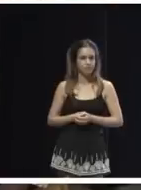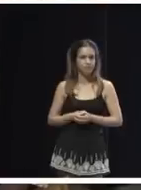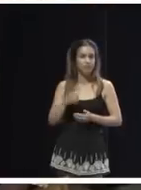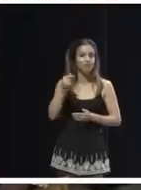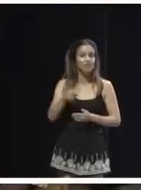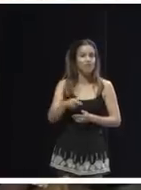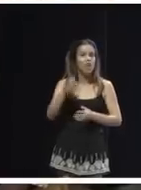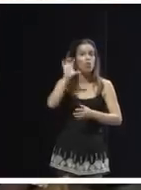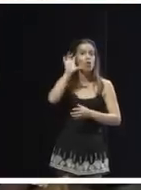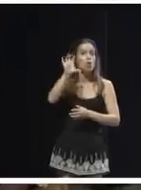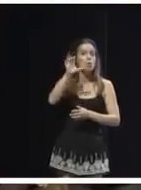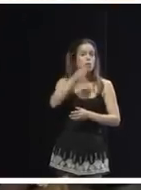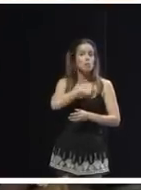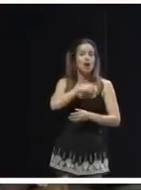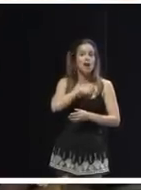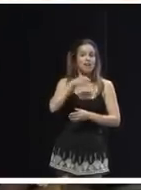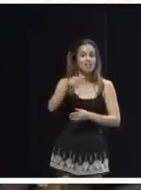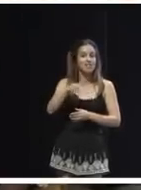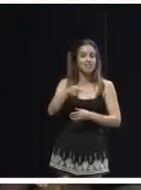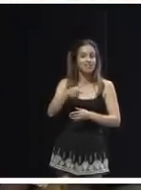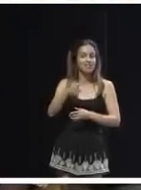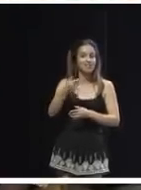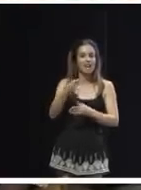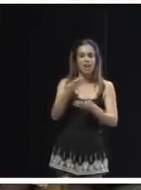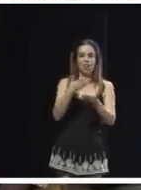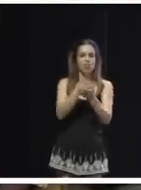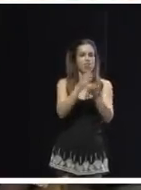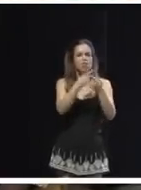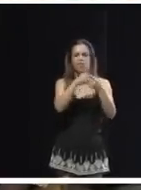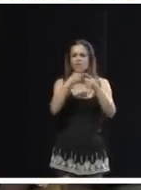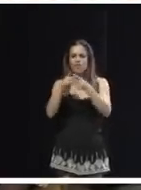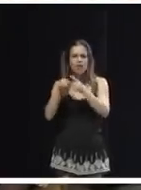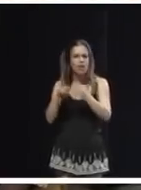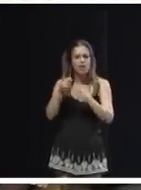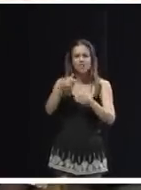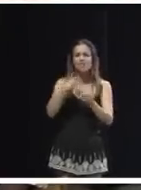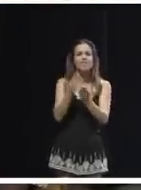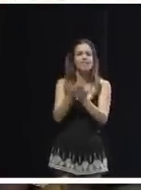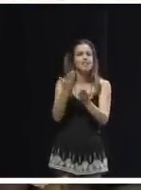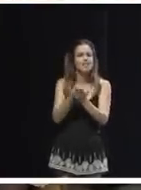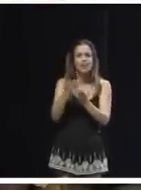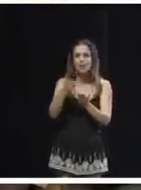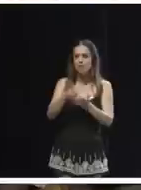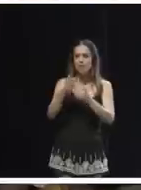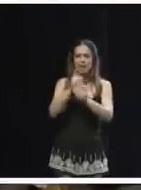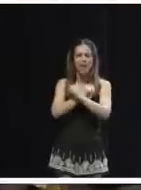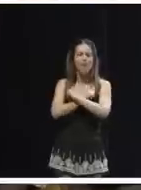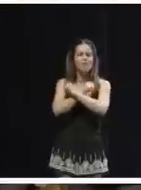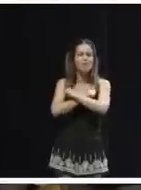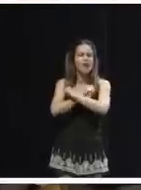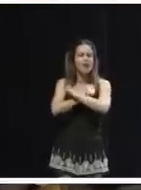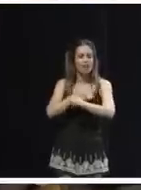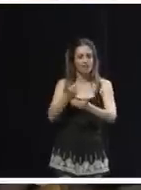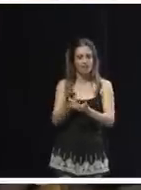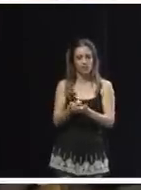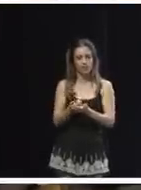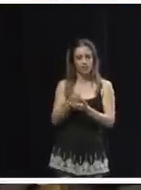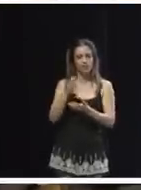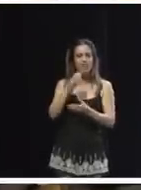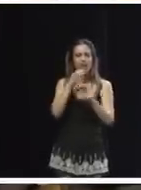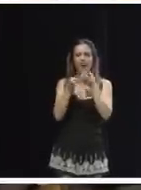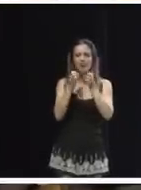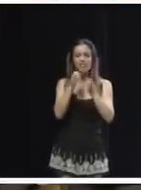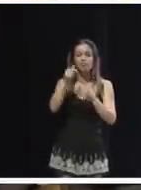De un país que es diverso. Un país que pide a gritos esperanza. Un país que quiere que